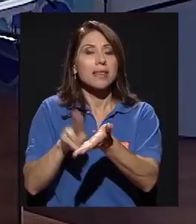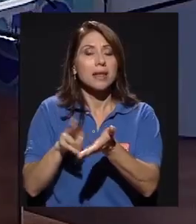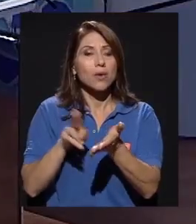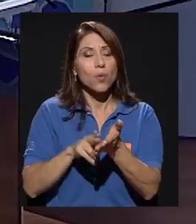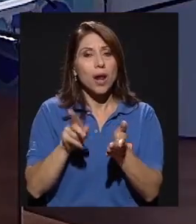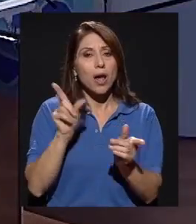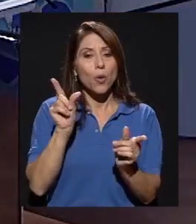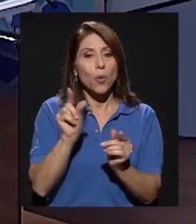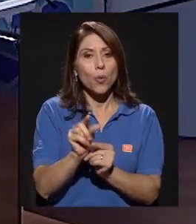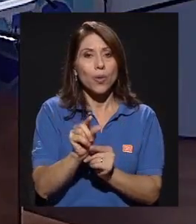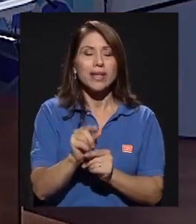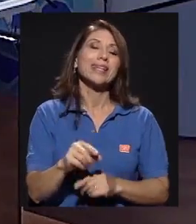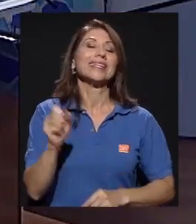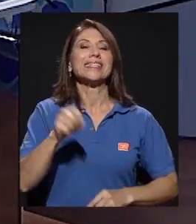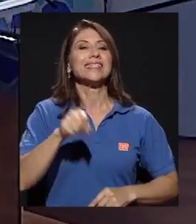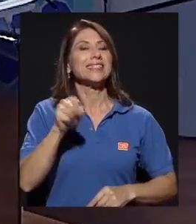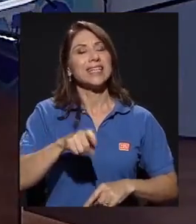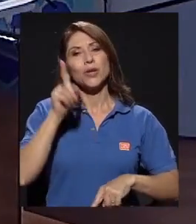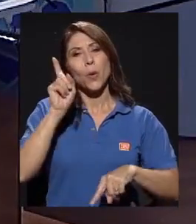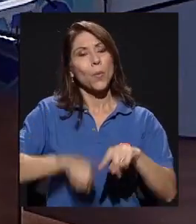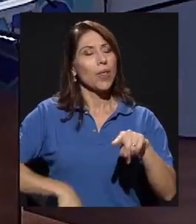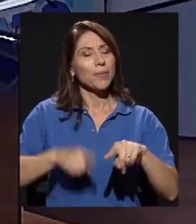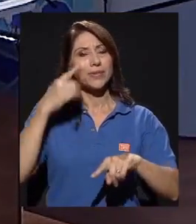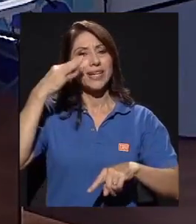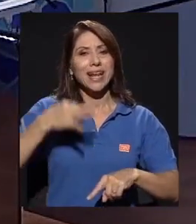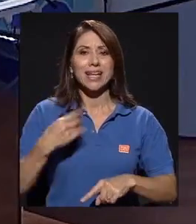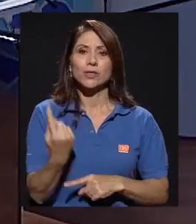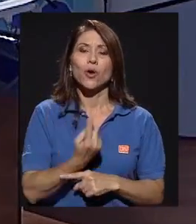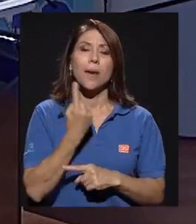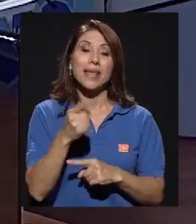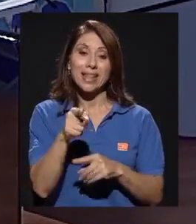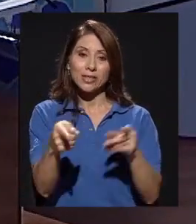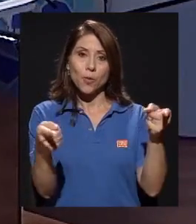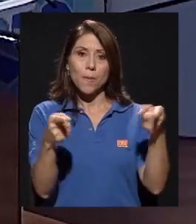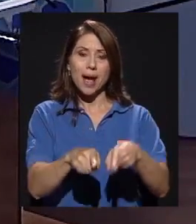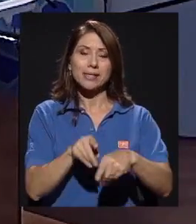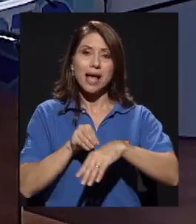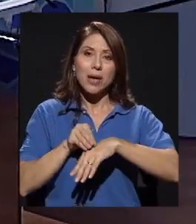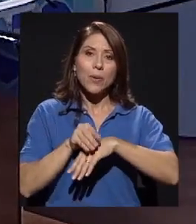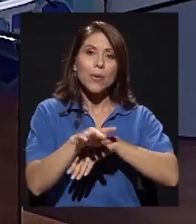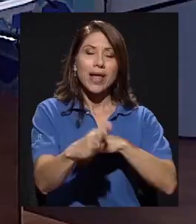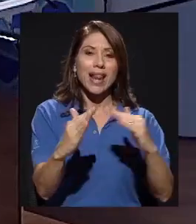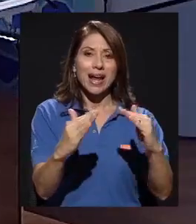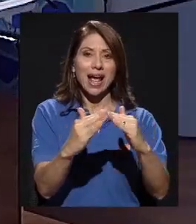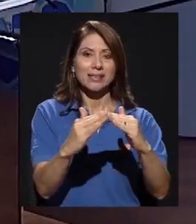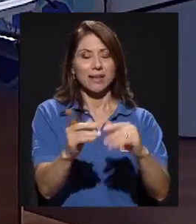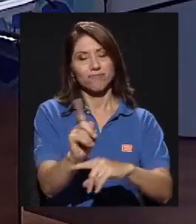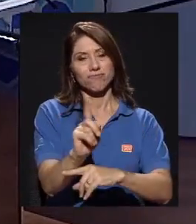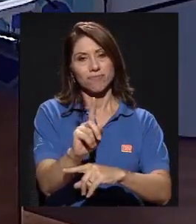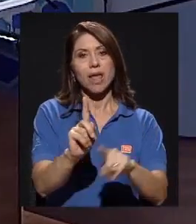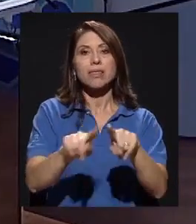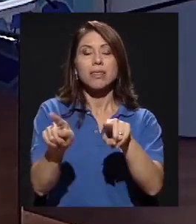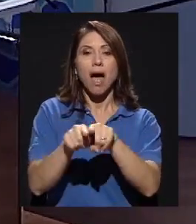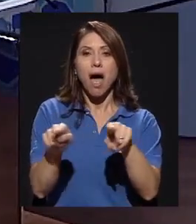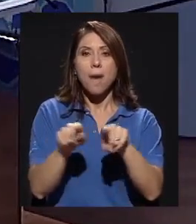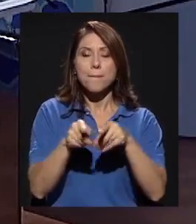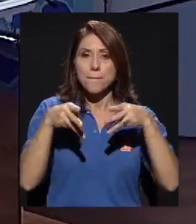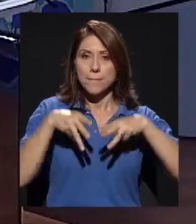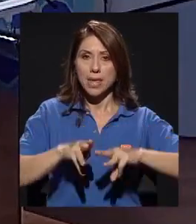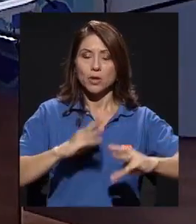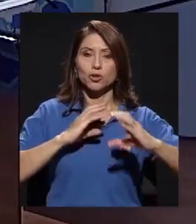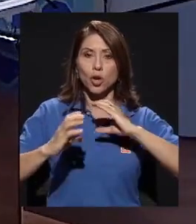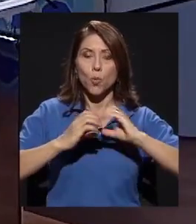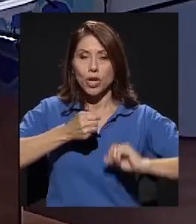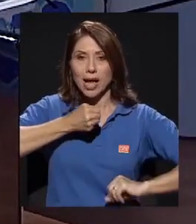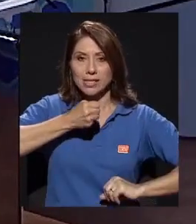podemos terminar creyendo que solo en la casa Yo creo que es un conjunto de factores eh los medios Med de comunicación juegan un papel muy importante la